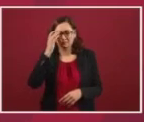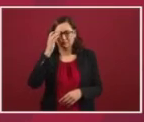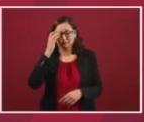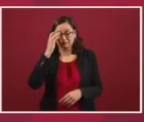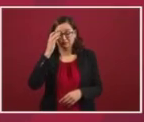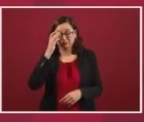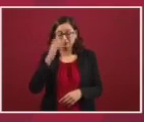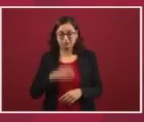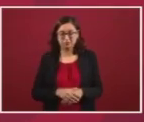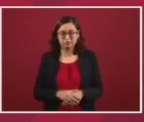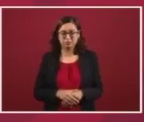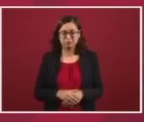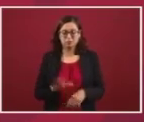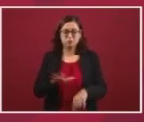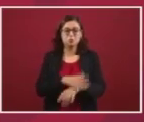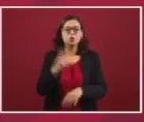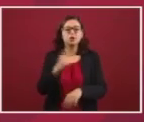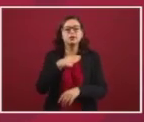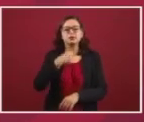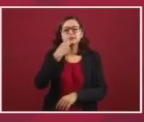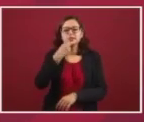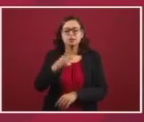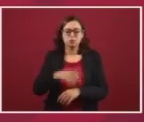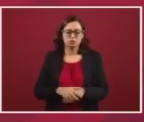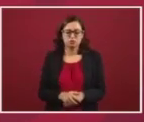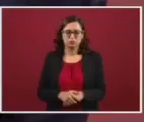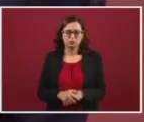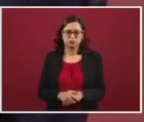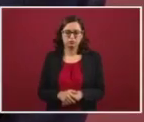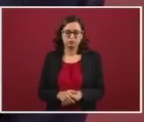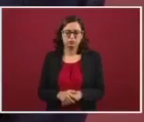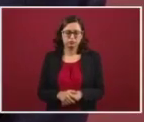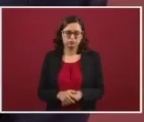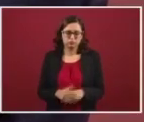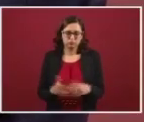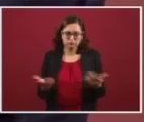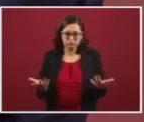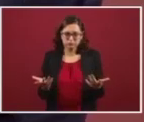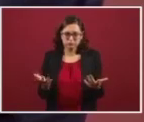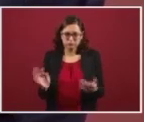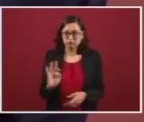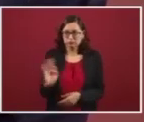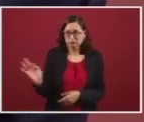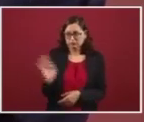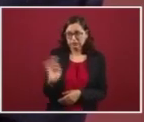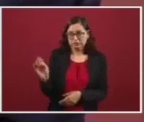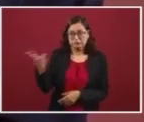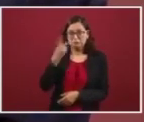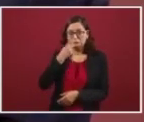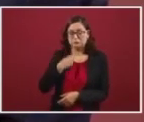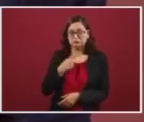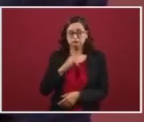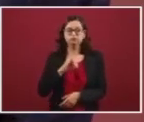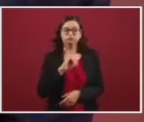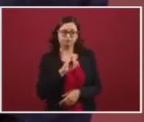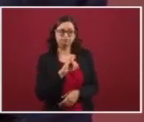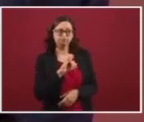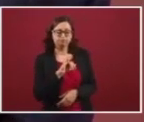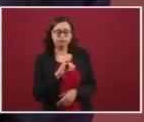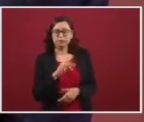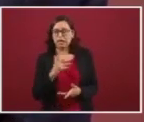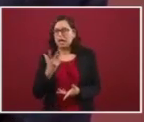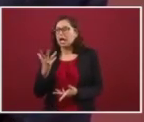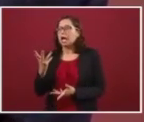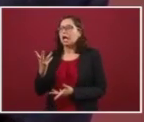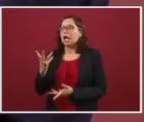les comento esto? Bueno, porque si fuese una situación de gravedad, pues tendría yo que